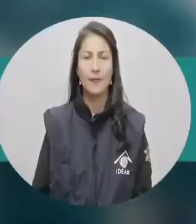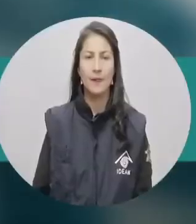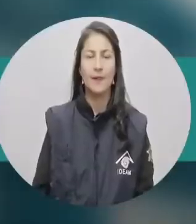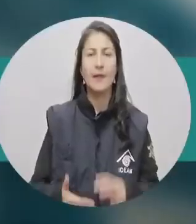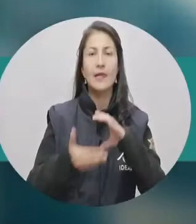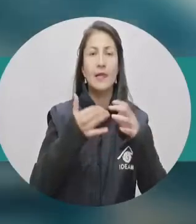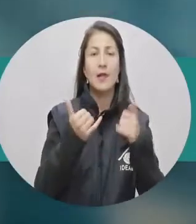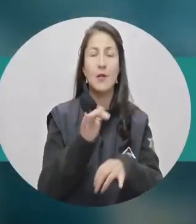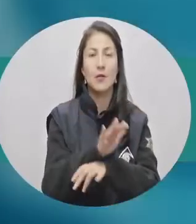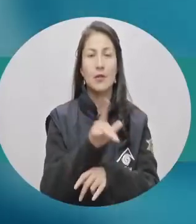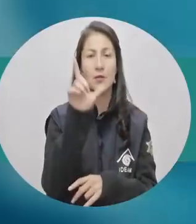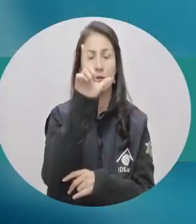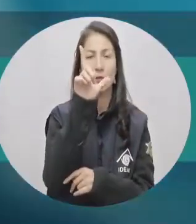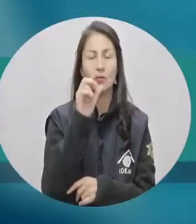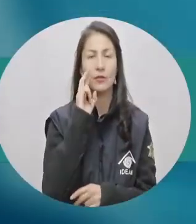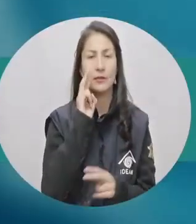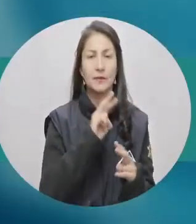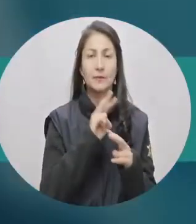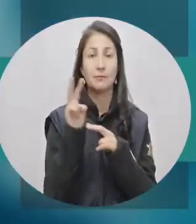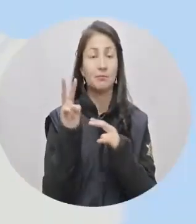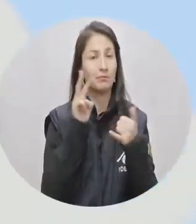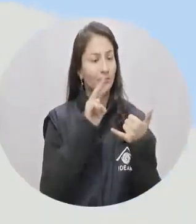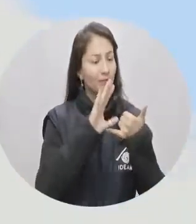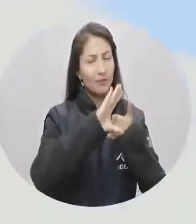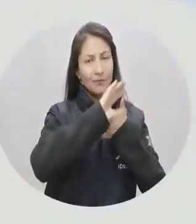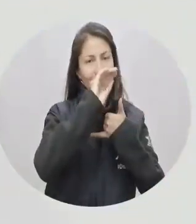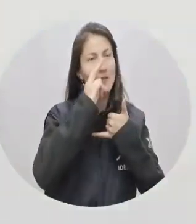Pronóstico del tiempo para la tarde del lunes.